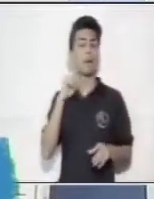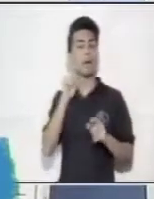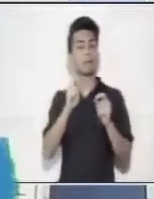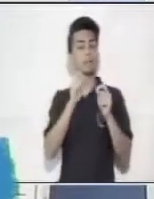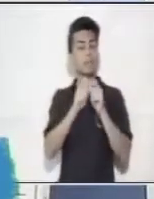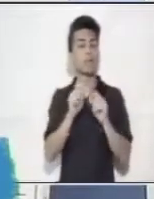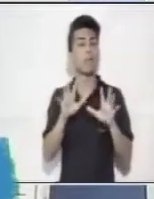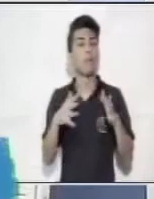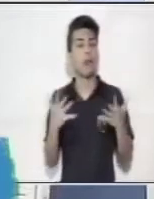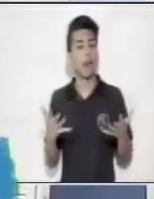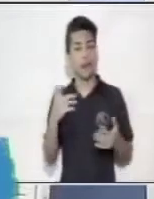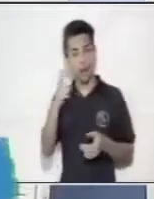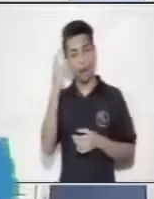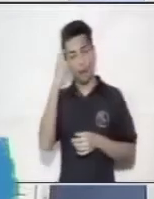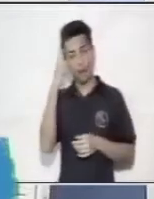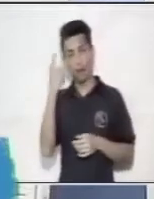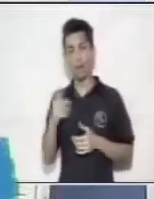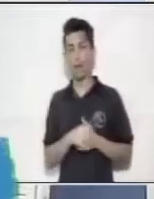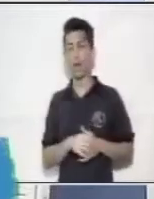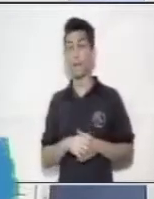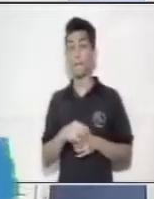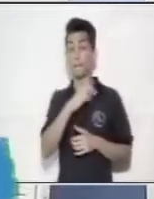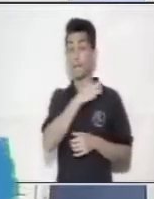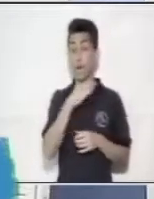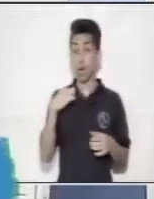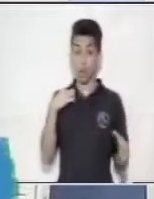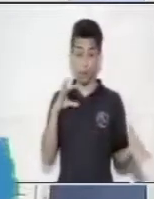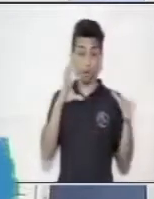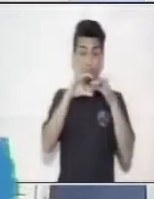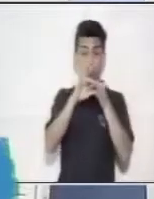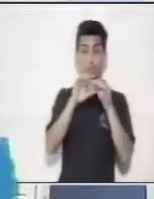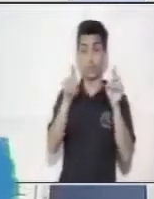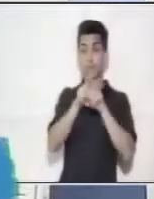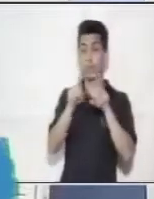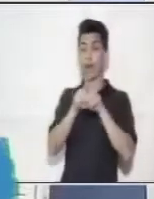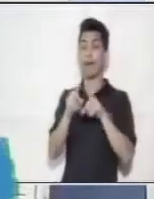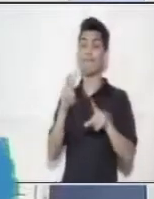Recordemos también que el pronombre debe concordar tanto con el verbo,